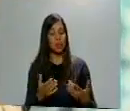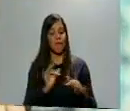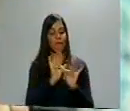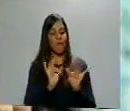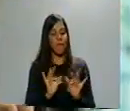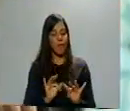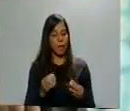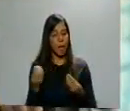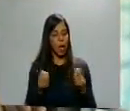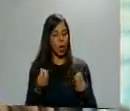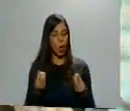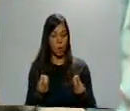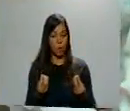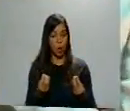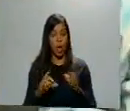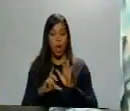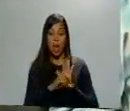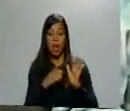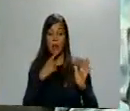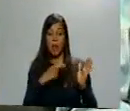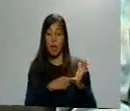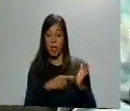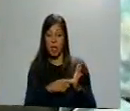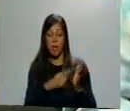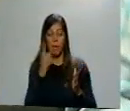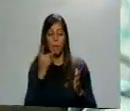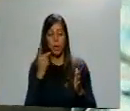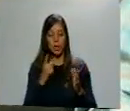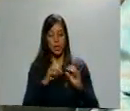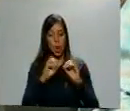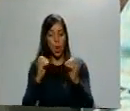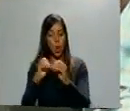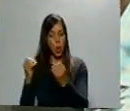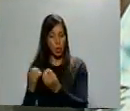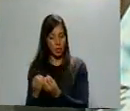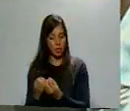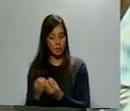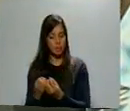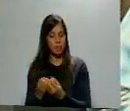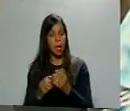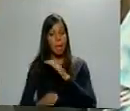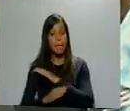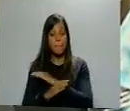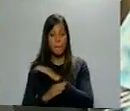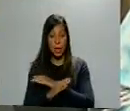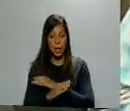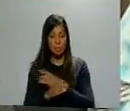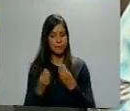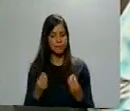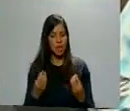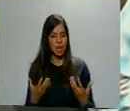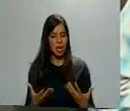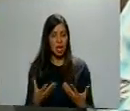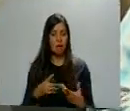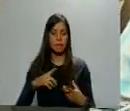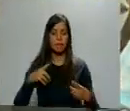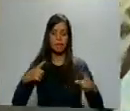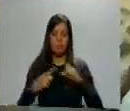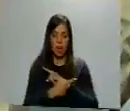mecanismos que establece la ley de partidos políticos vigente para su